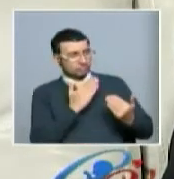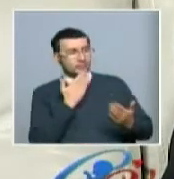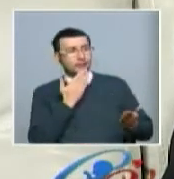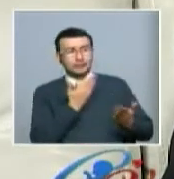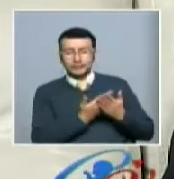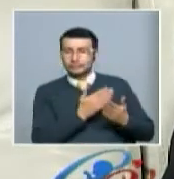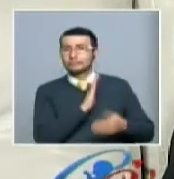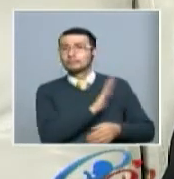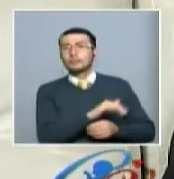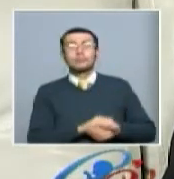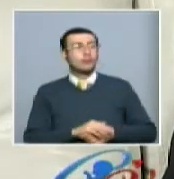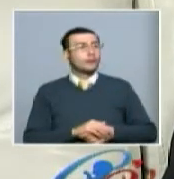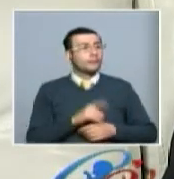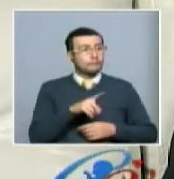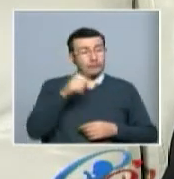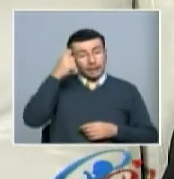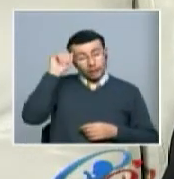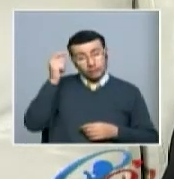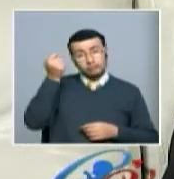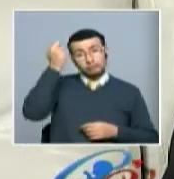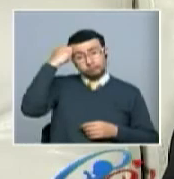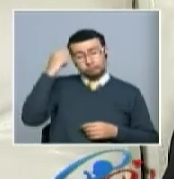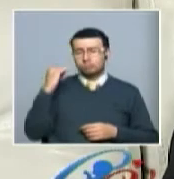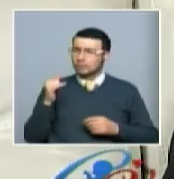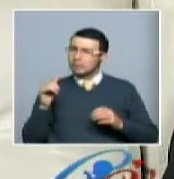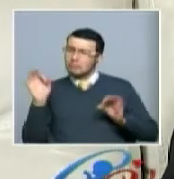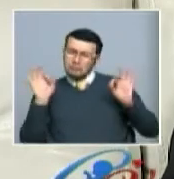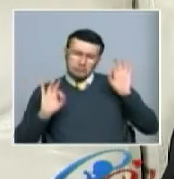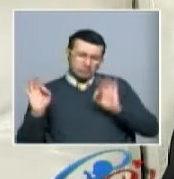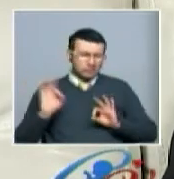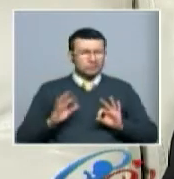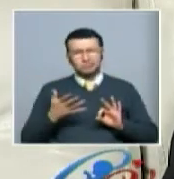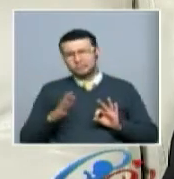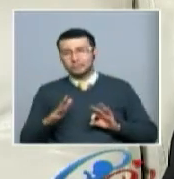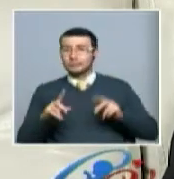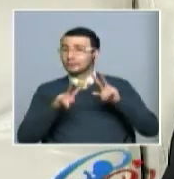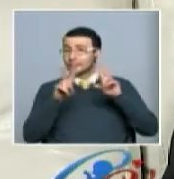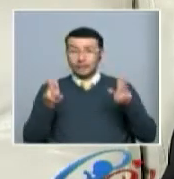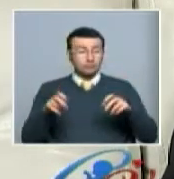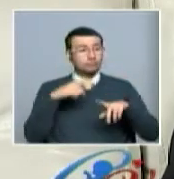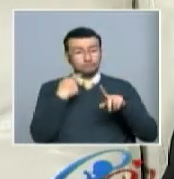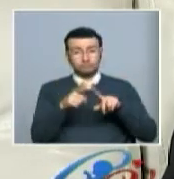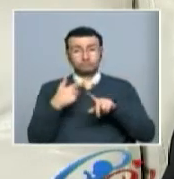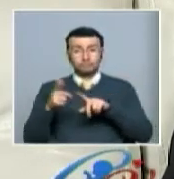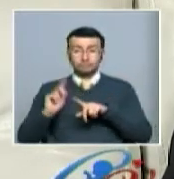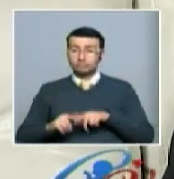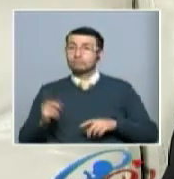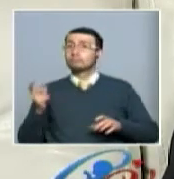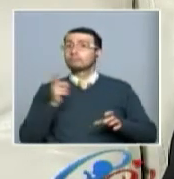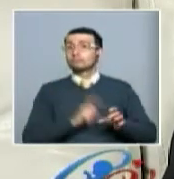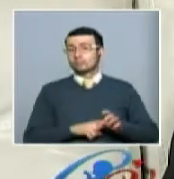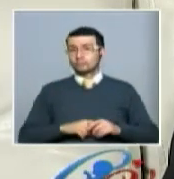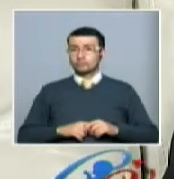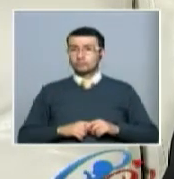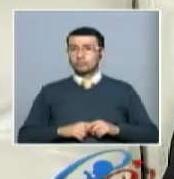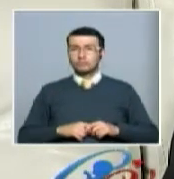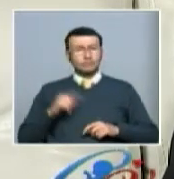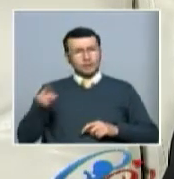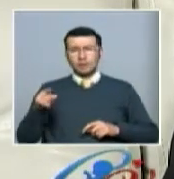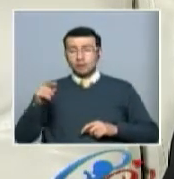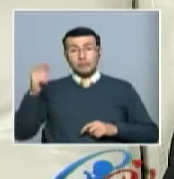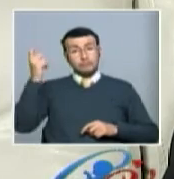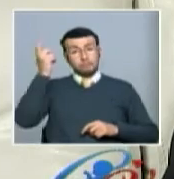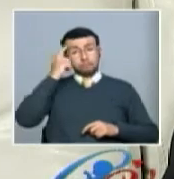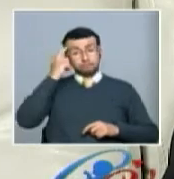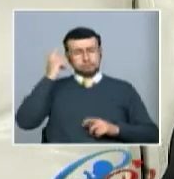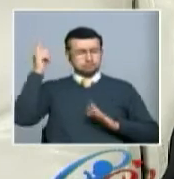Enrique, y teniendo en cuenta pues que se trató superficialmente todos estos temas, no con la profundidad académica con que lo